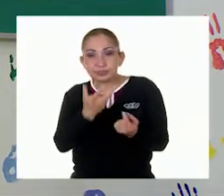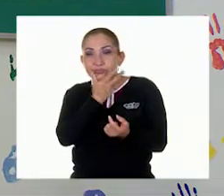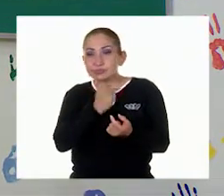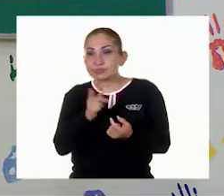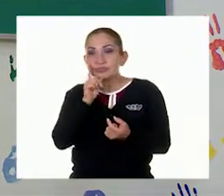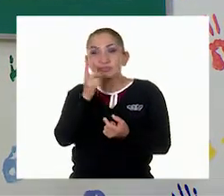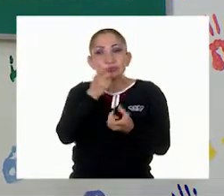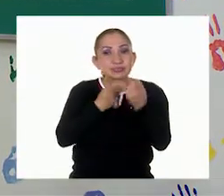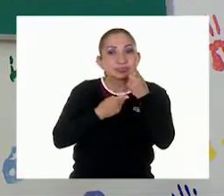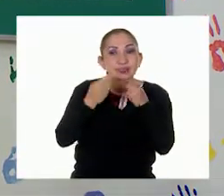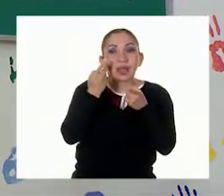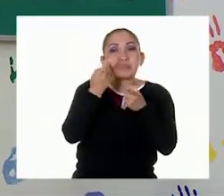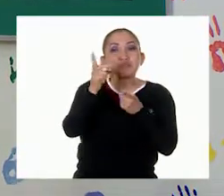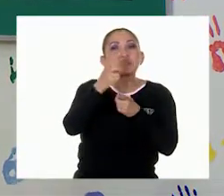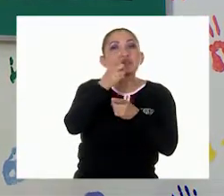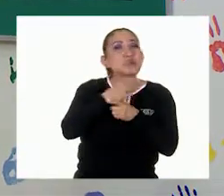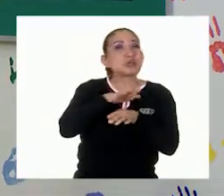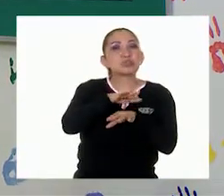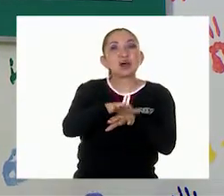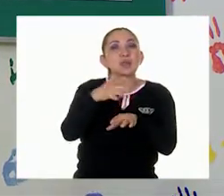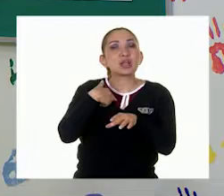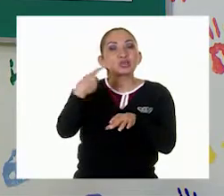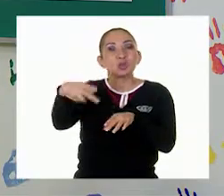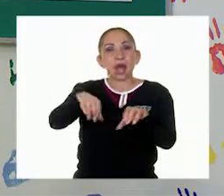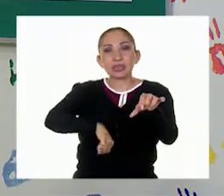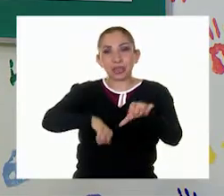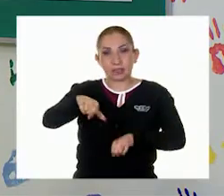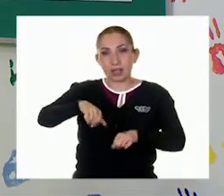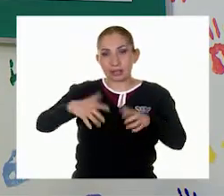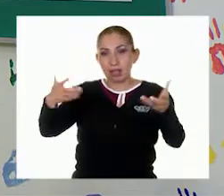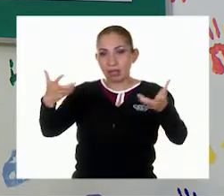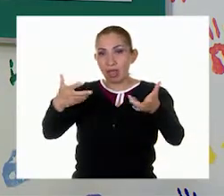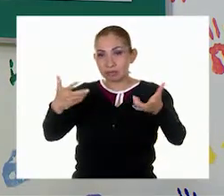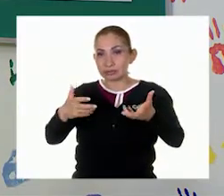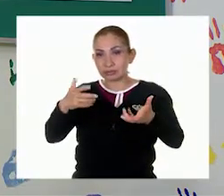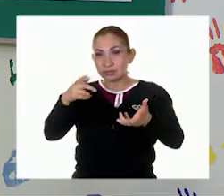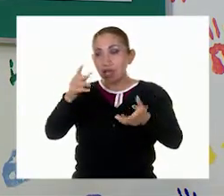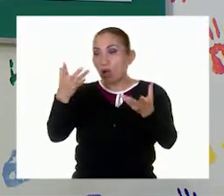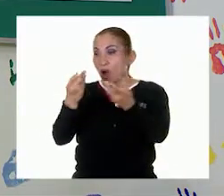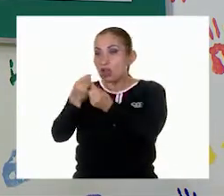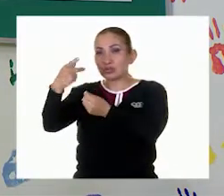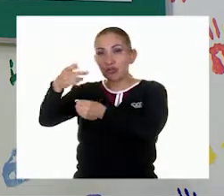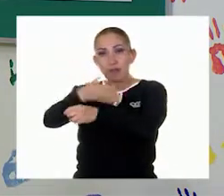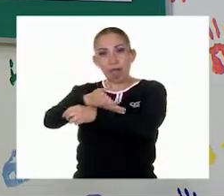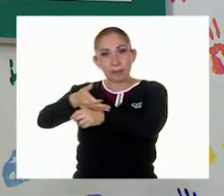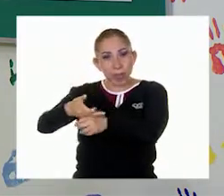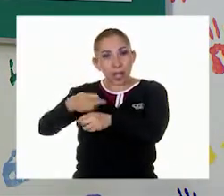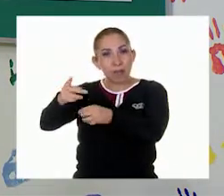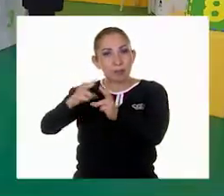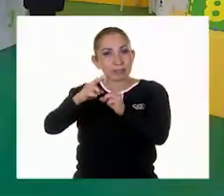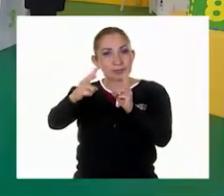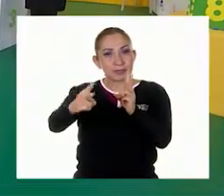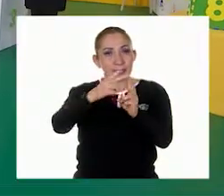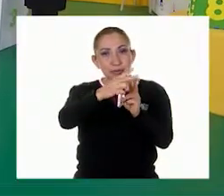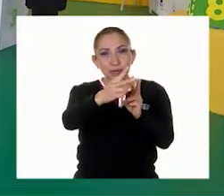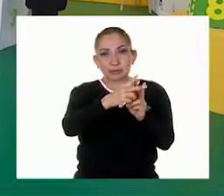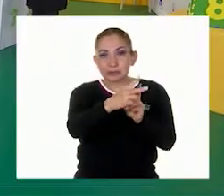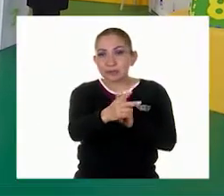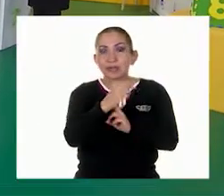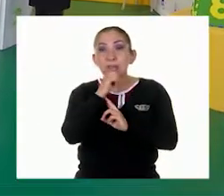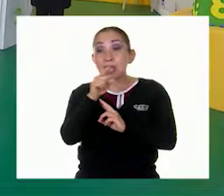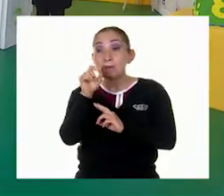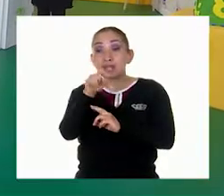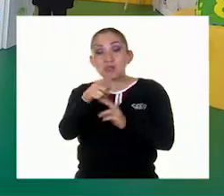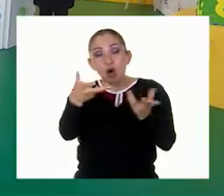a los niños a ver qué nos dicen sobre las acciones que ellas y ellos realizan junto con sus familias y vecinas? Y claro, también